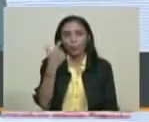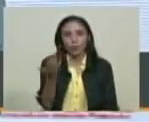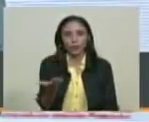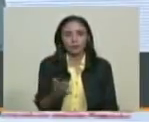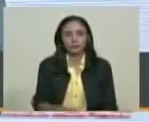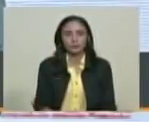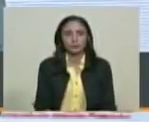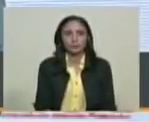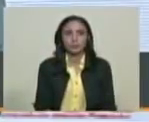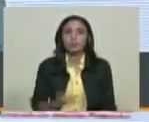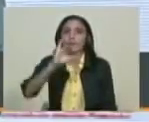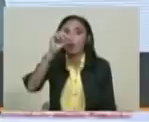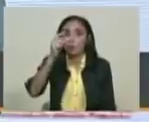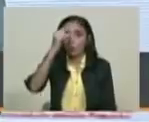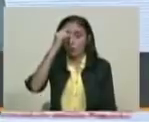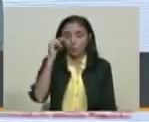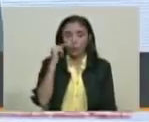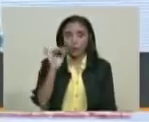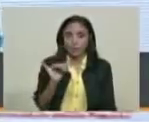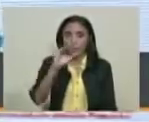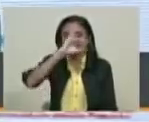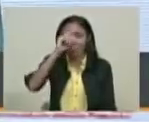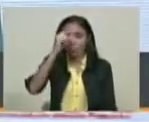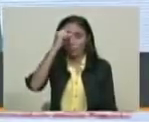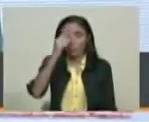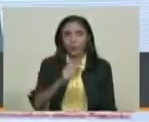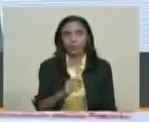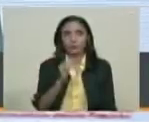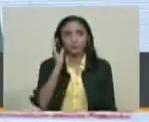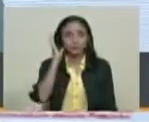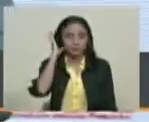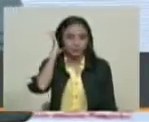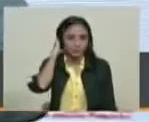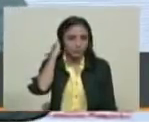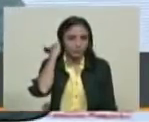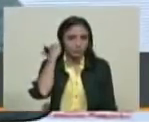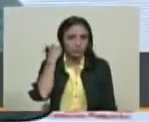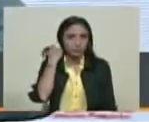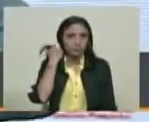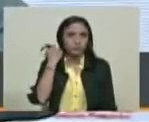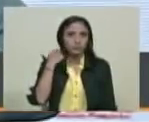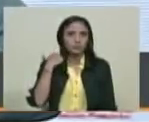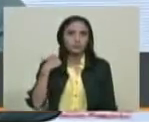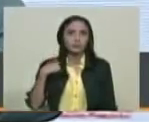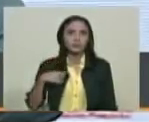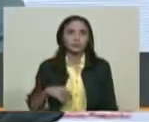Lo mismo Julio Borges, la articulación de un terrorista,